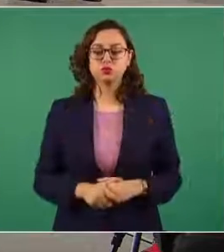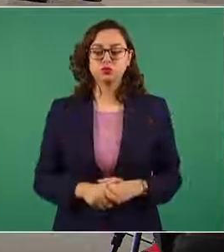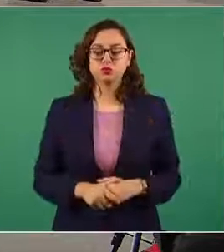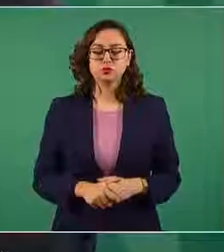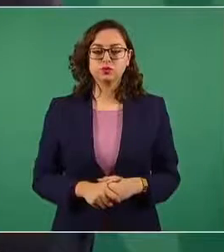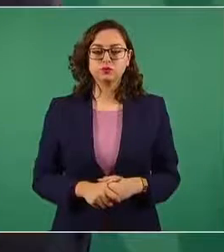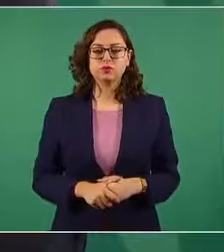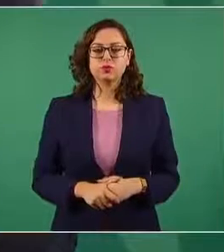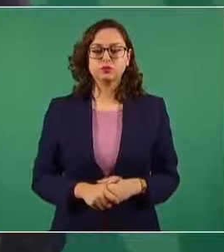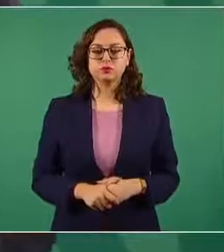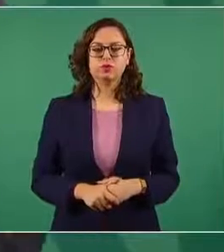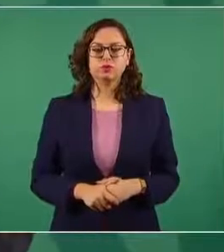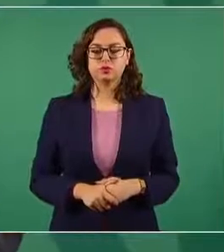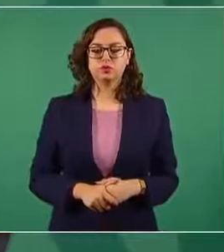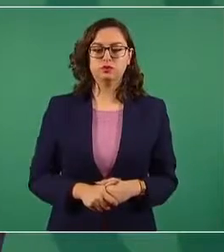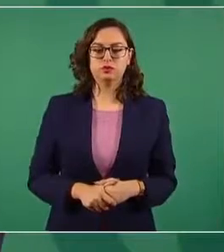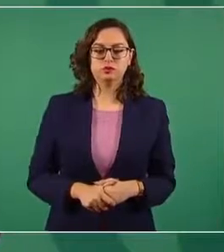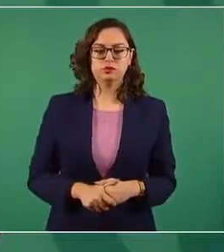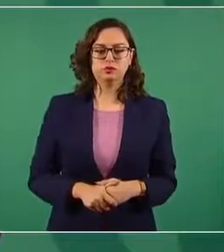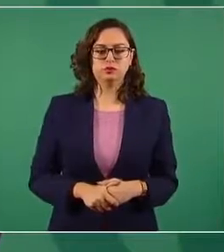ya